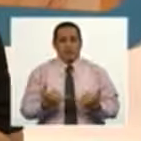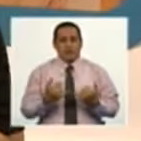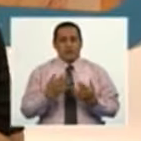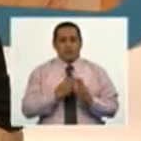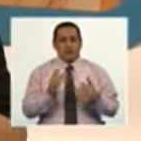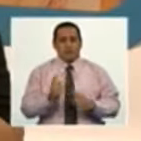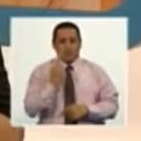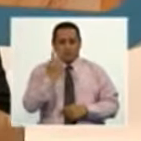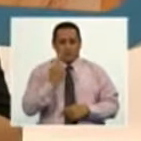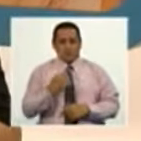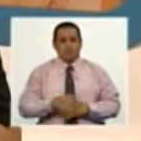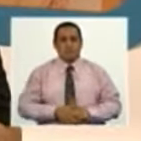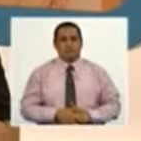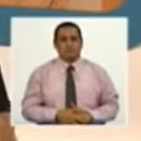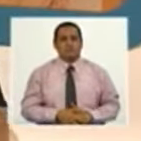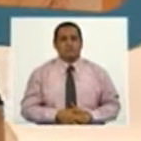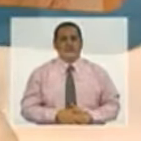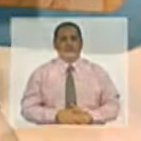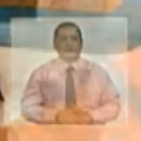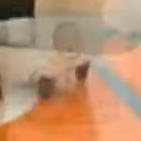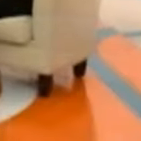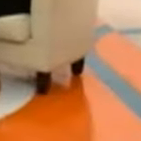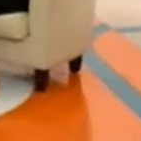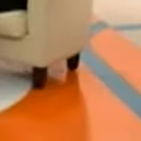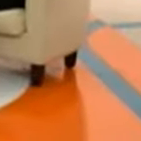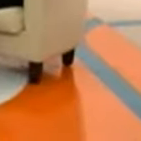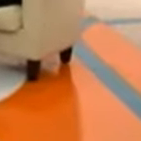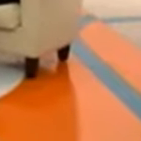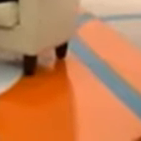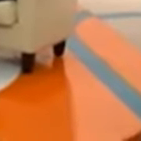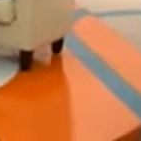precisamente a este principio. Pausa y regresamos.